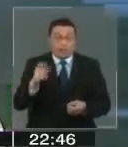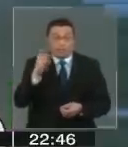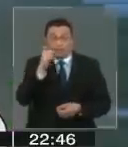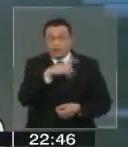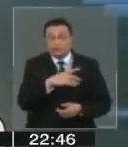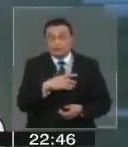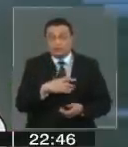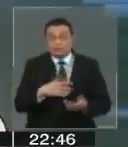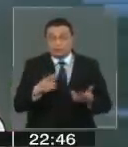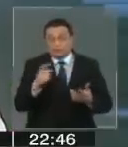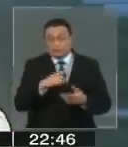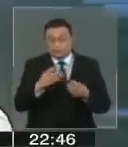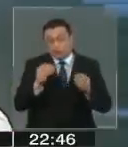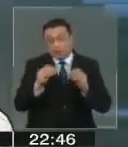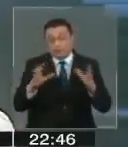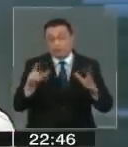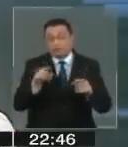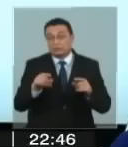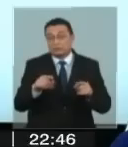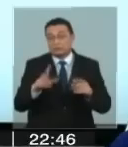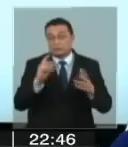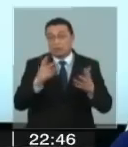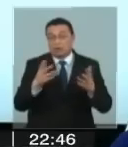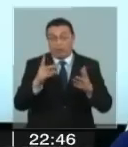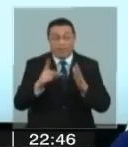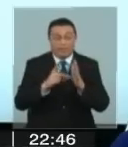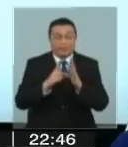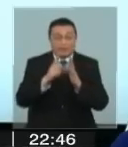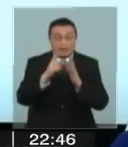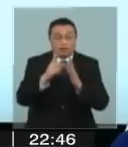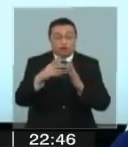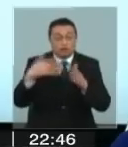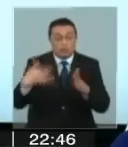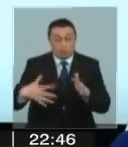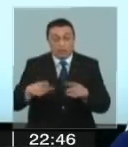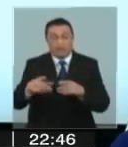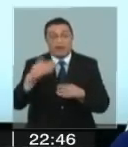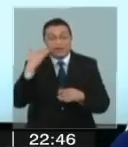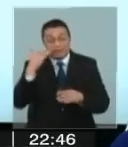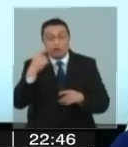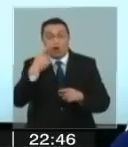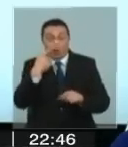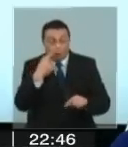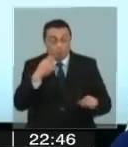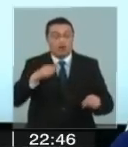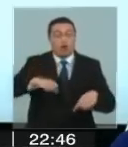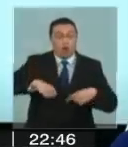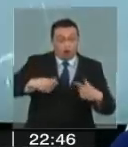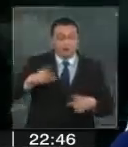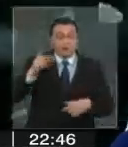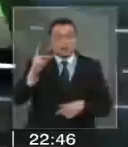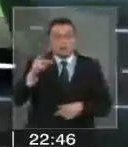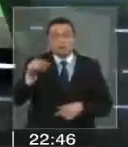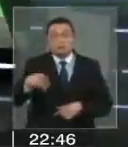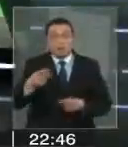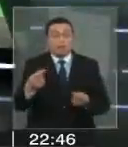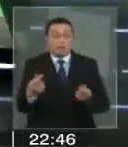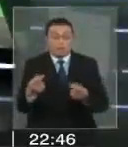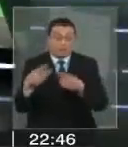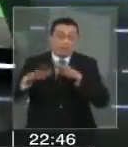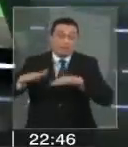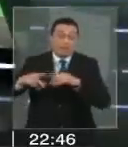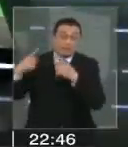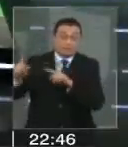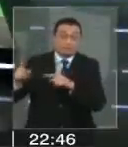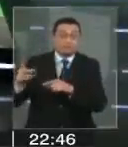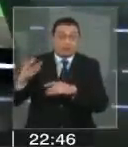No, seamos claros, en este país el techo del desarrollo de los niños y de las niñas, de los jóvenes con discapacidad, son los recursos de los padres, el